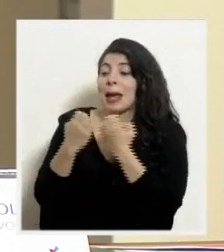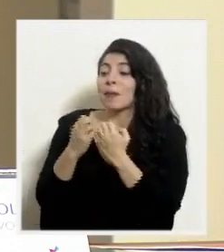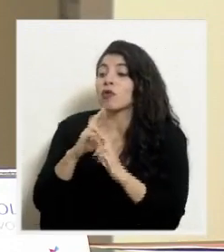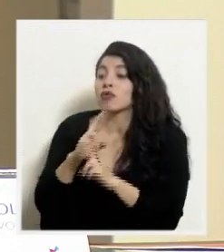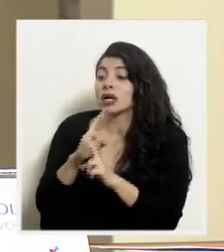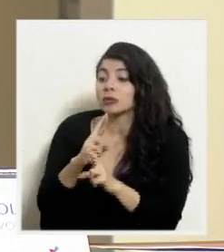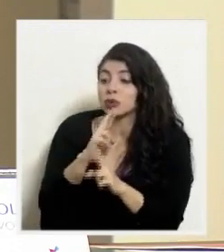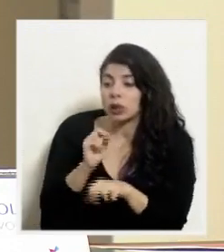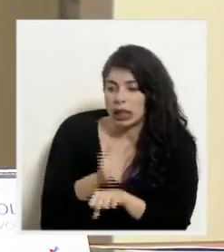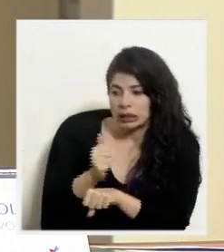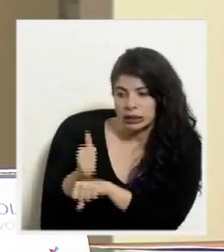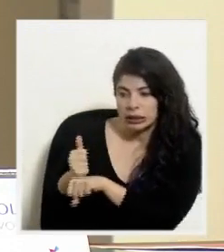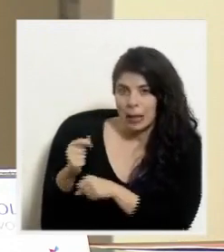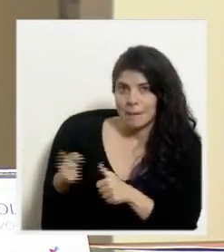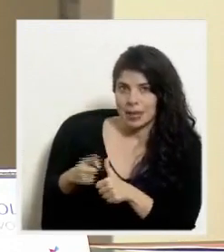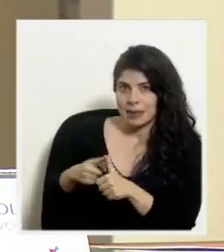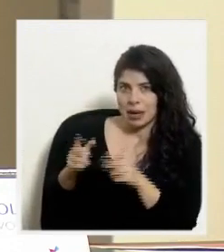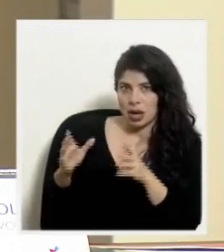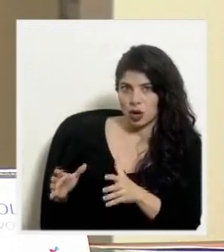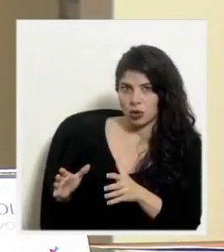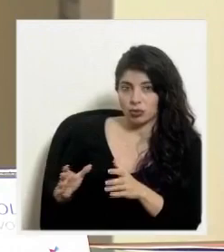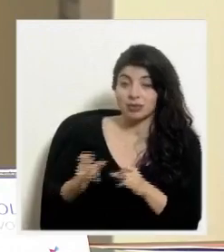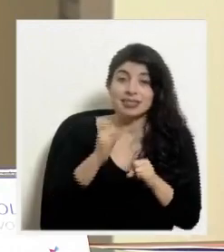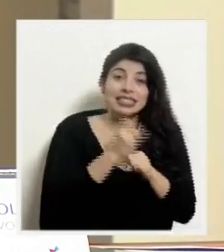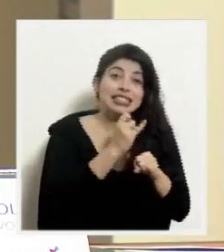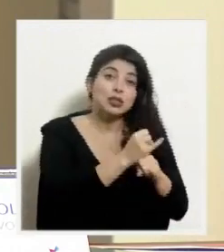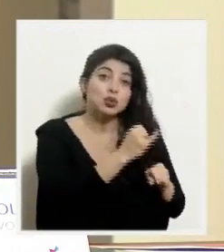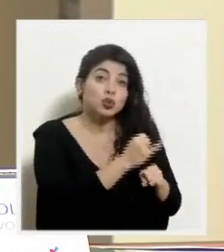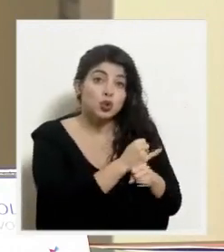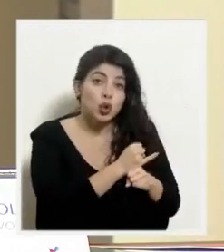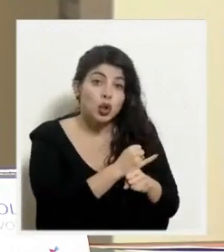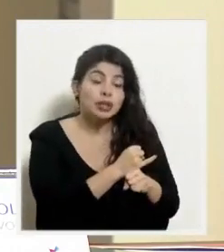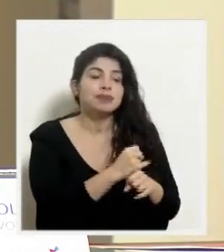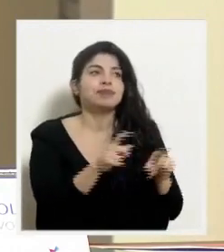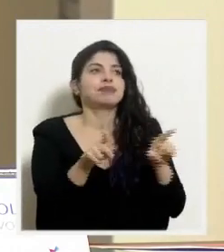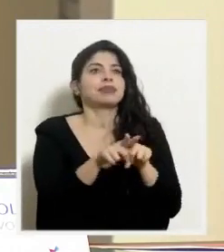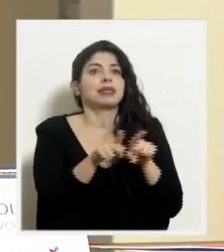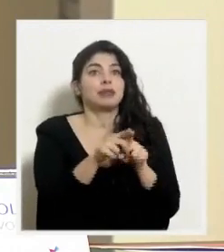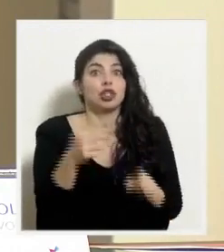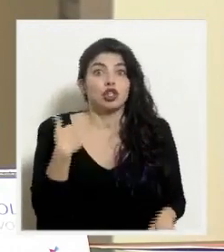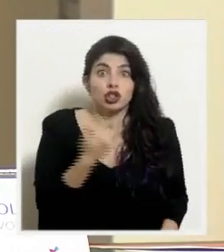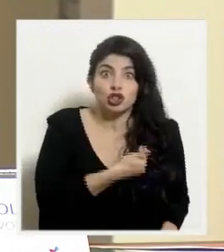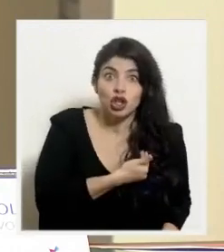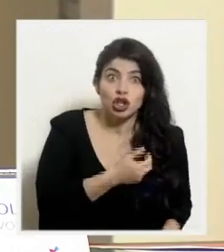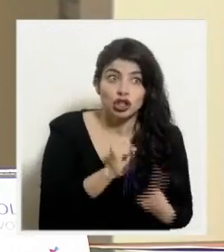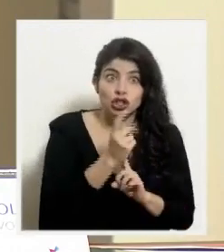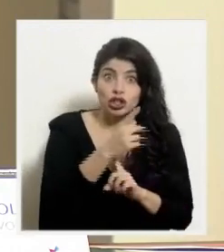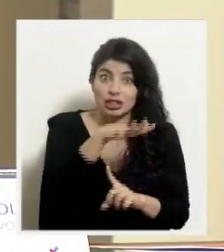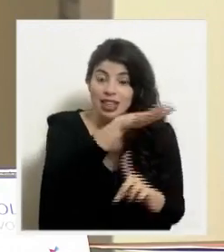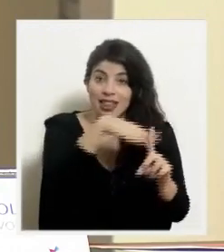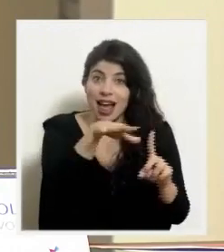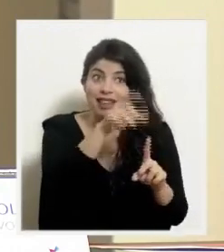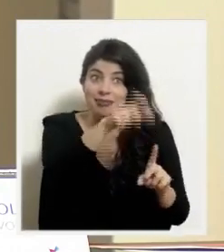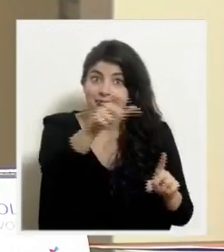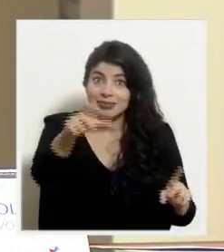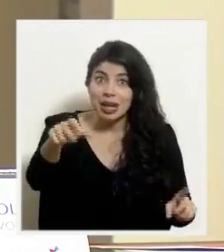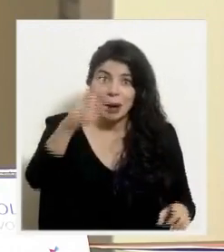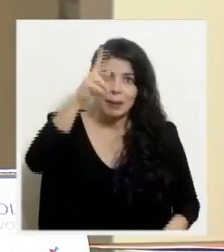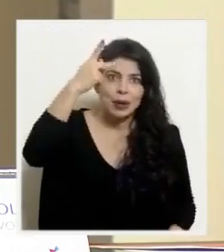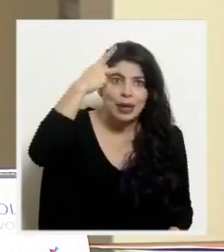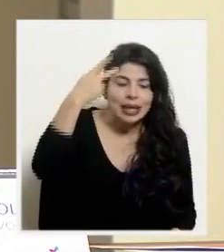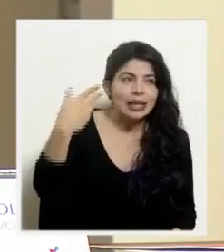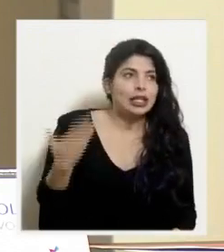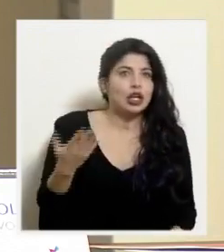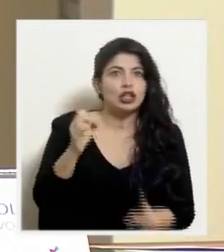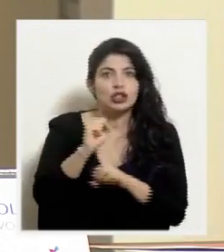posible. Todas las instituciones y también todos nosotros como sociedad, como actores políticos,